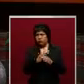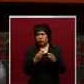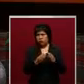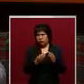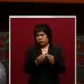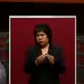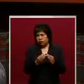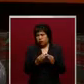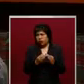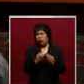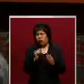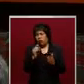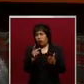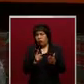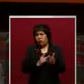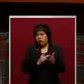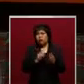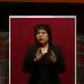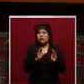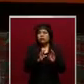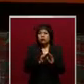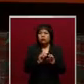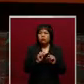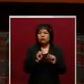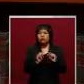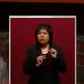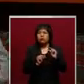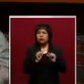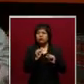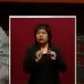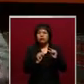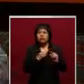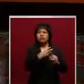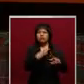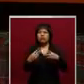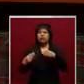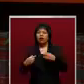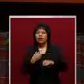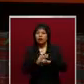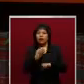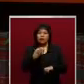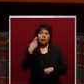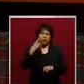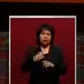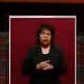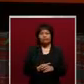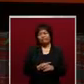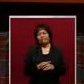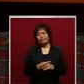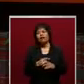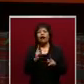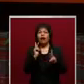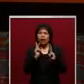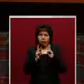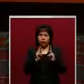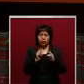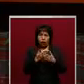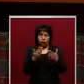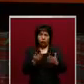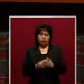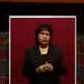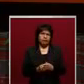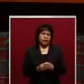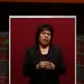redefinir de acuerdo a cómo se va comportando la pandemia en nuestro estado. Claro. Entonces les cuento a todos que el ciclo